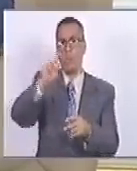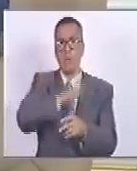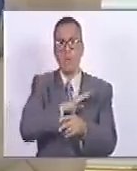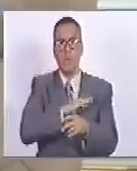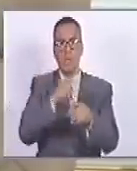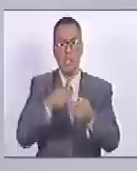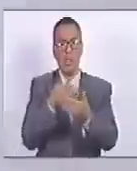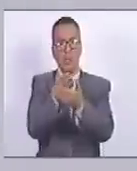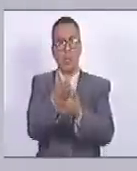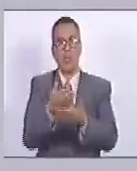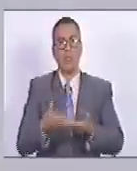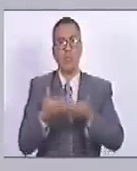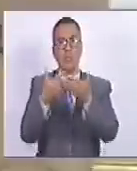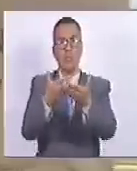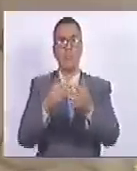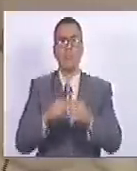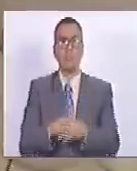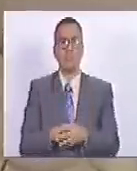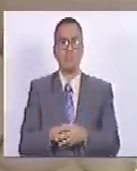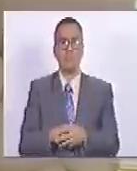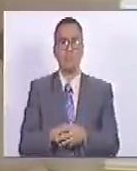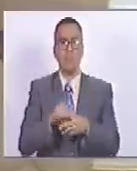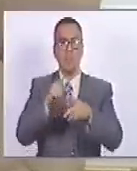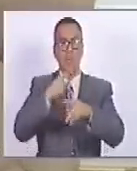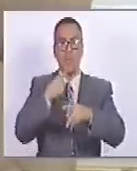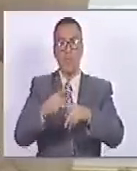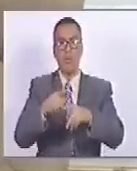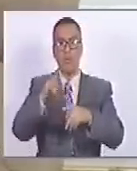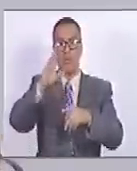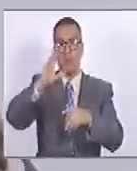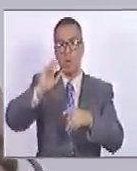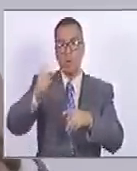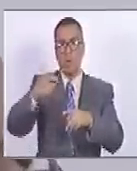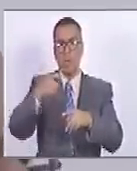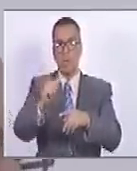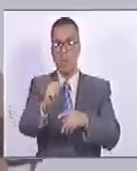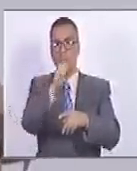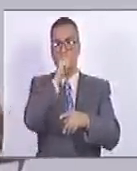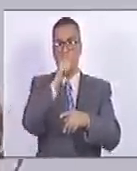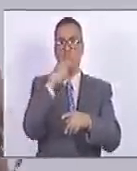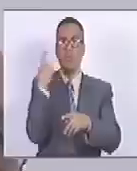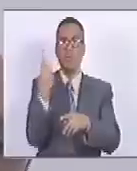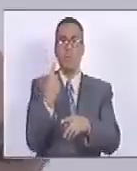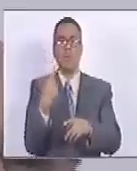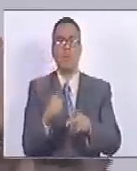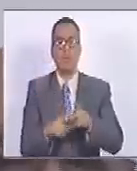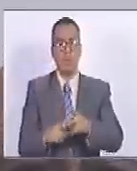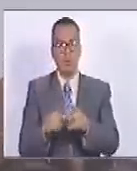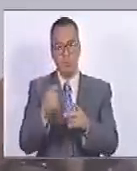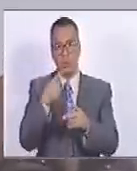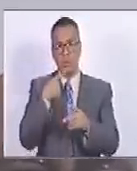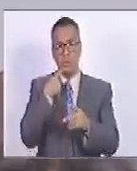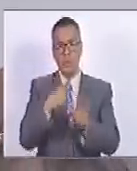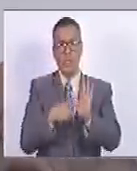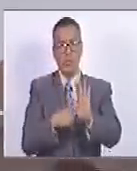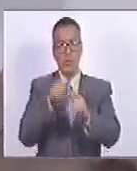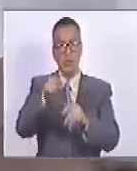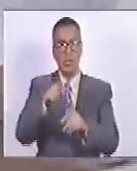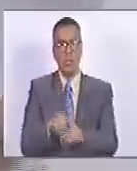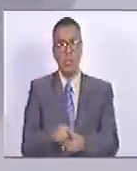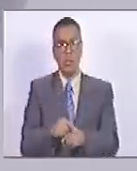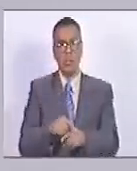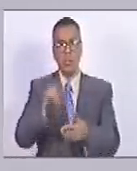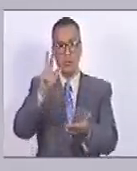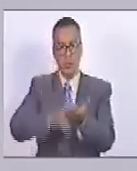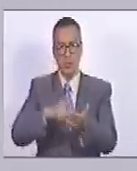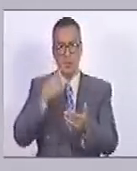Se las mando para que después de que Leopoldo López se meta un trago de algo, o alguna benzodiazepina para el síndrome de abstinencia,